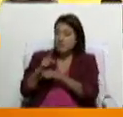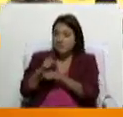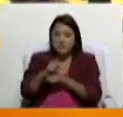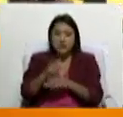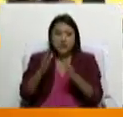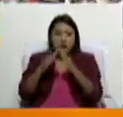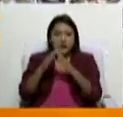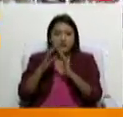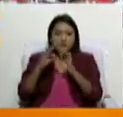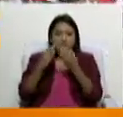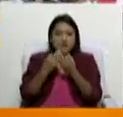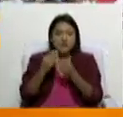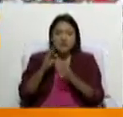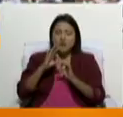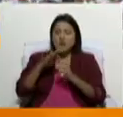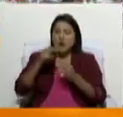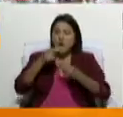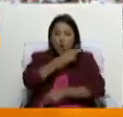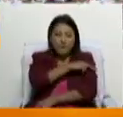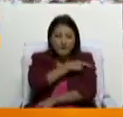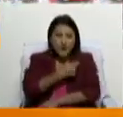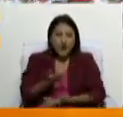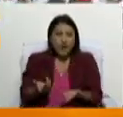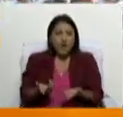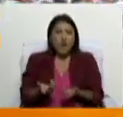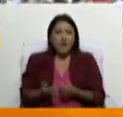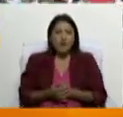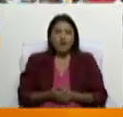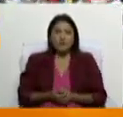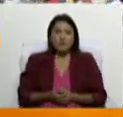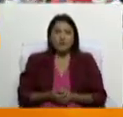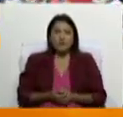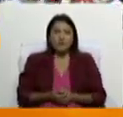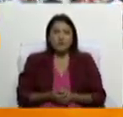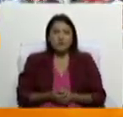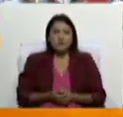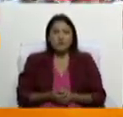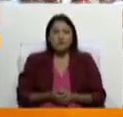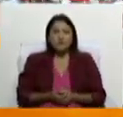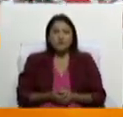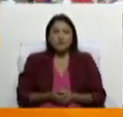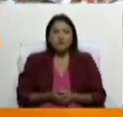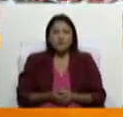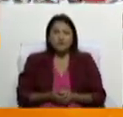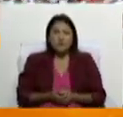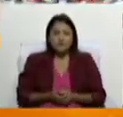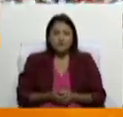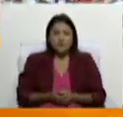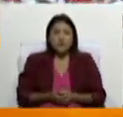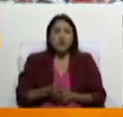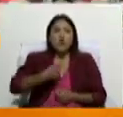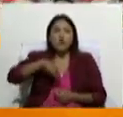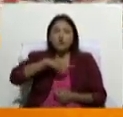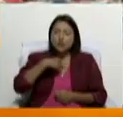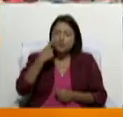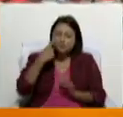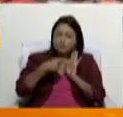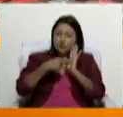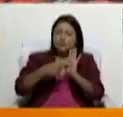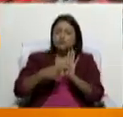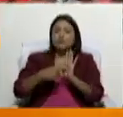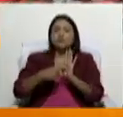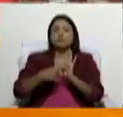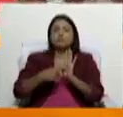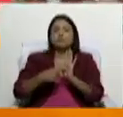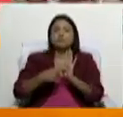familias, hospitales, infraestructura y todo lo que tenga que ver con la salud y los hogares de los palestinos. Tenemos que levantar nuestra voz